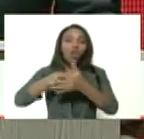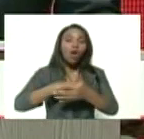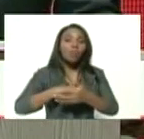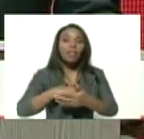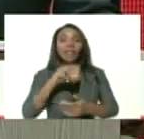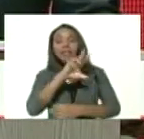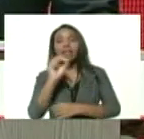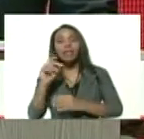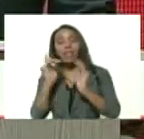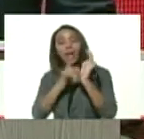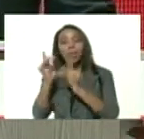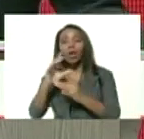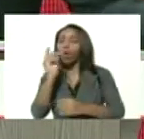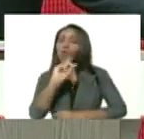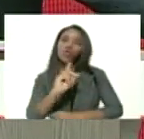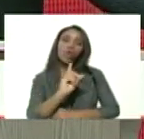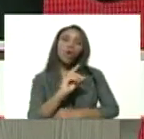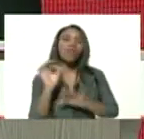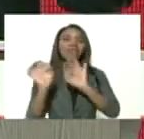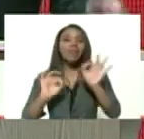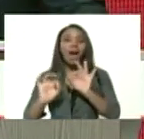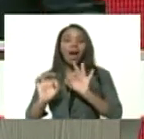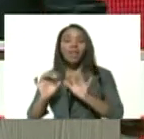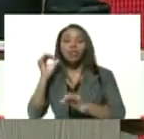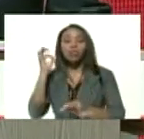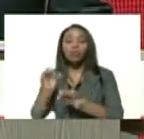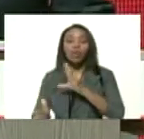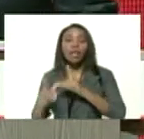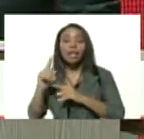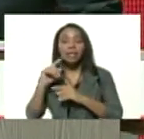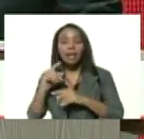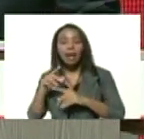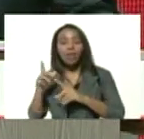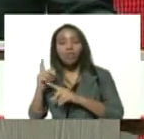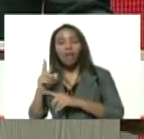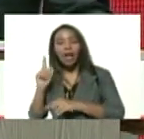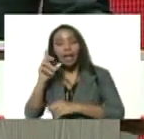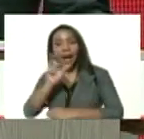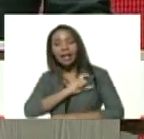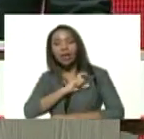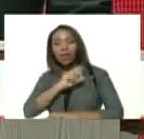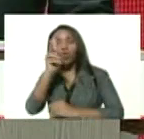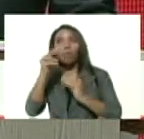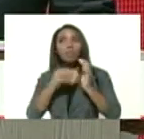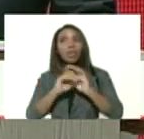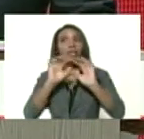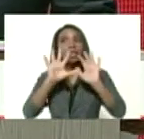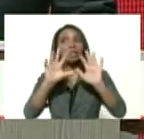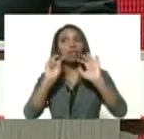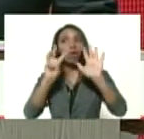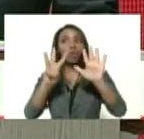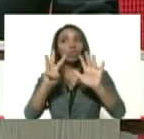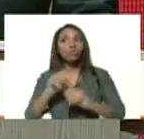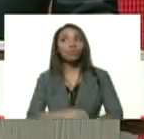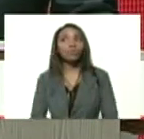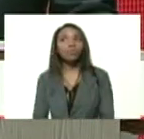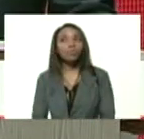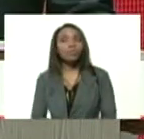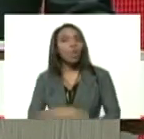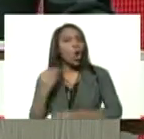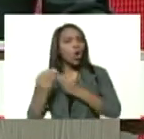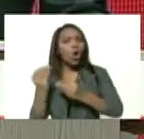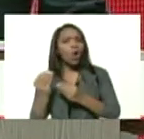abril, como no les salió la incursión de García Palomo en enero del 2018, como